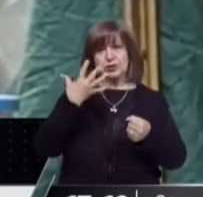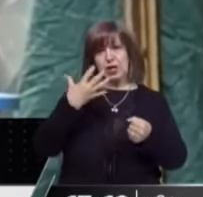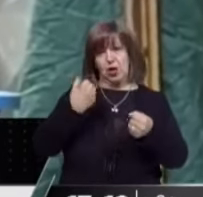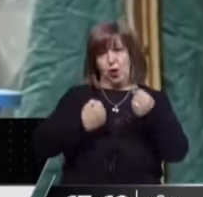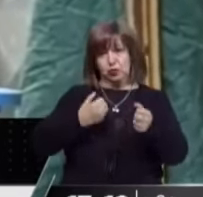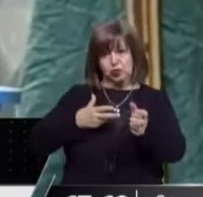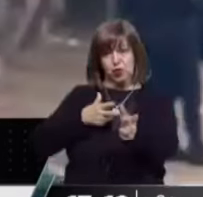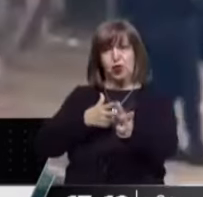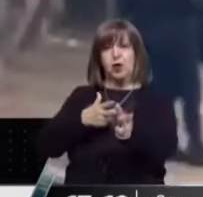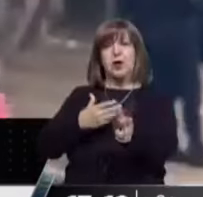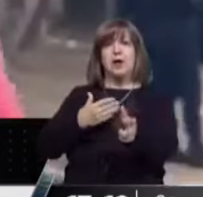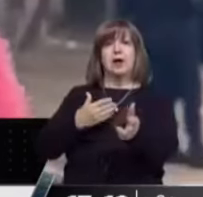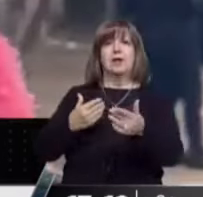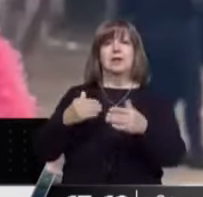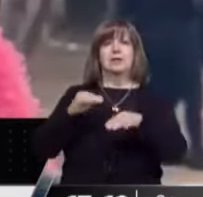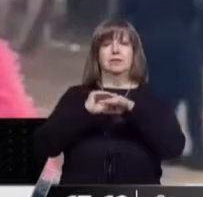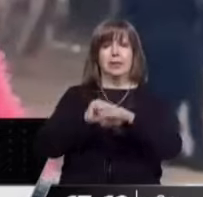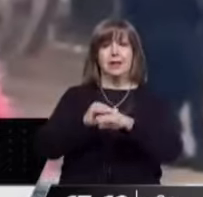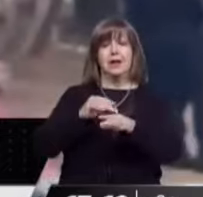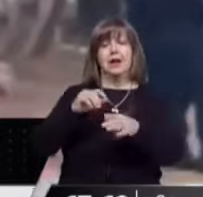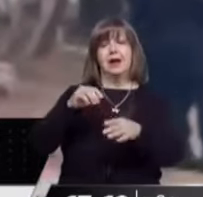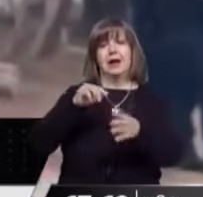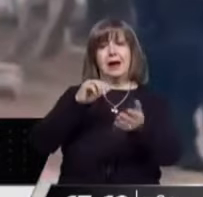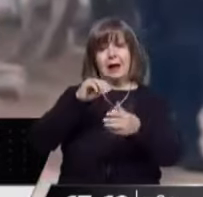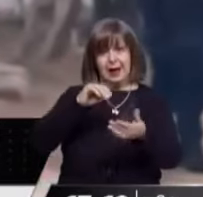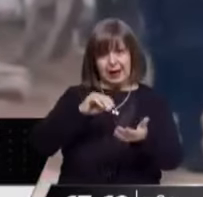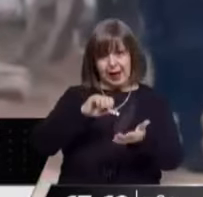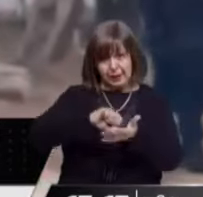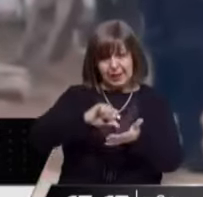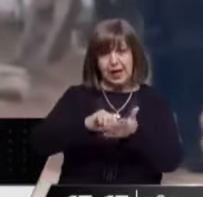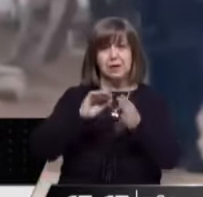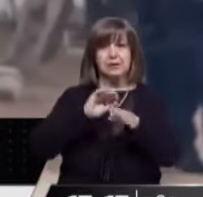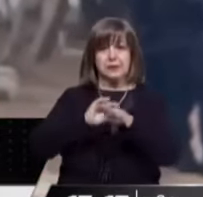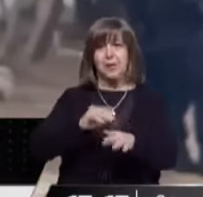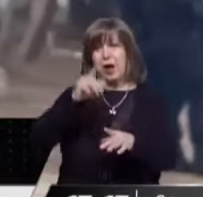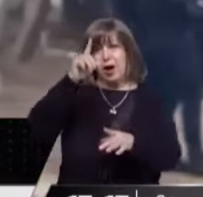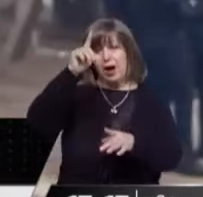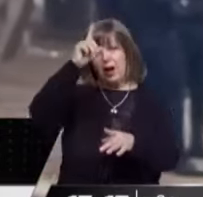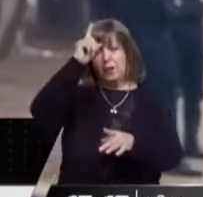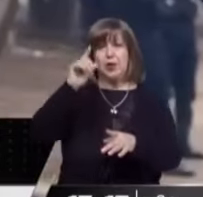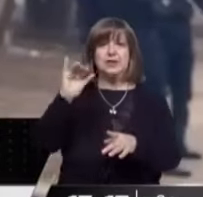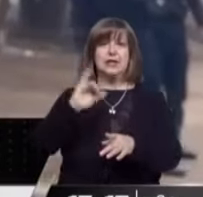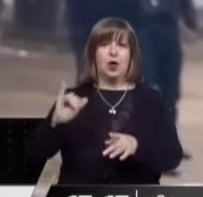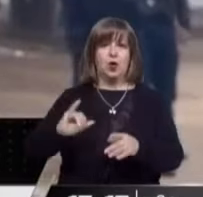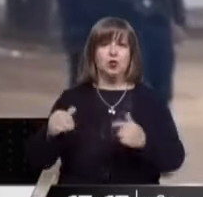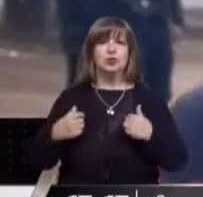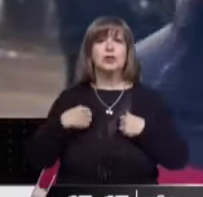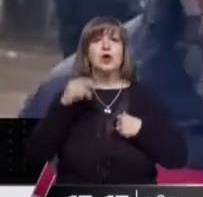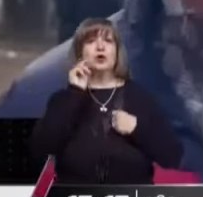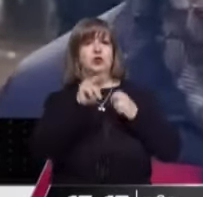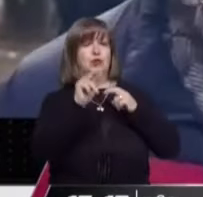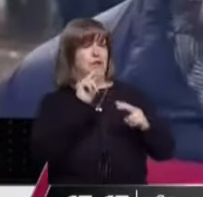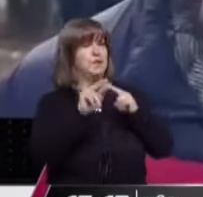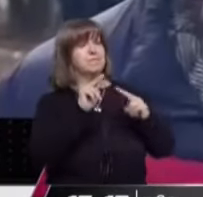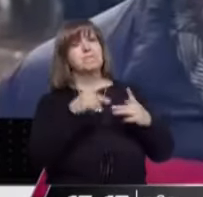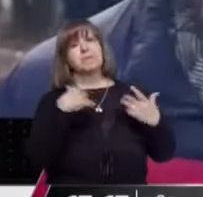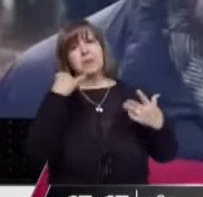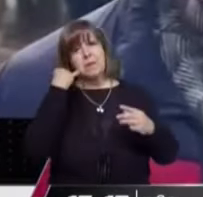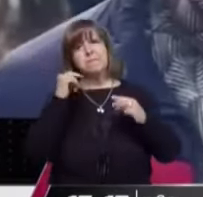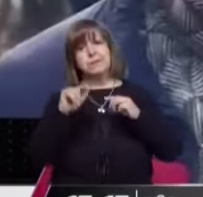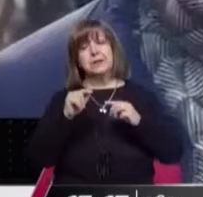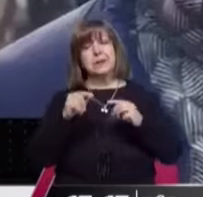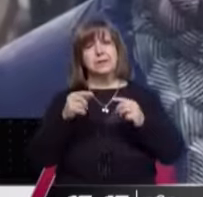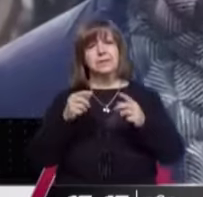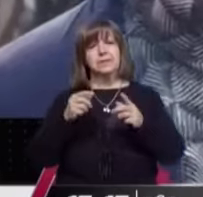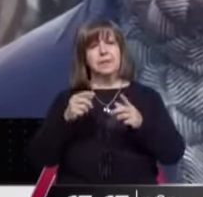y apoyo de Godecruz. Han estado robando varios lugares, han tirado el dinero en la calle, chocó a dos